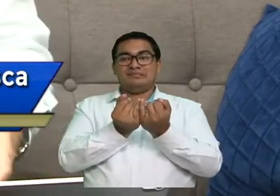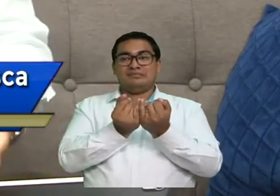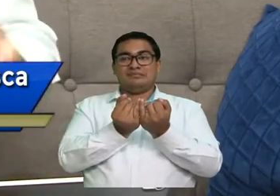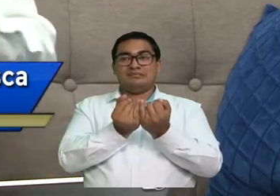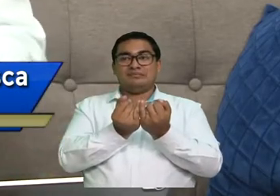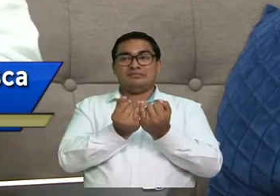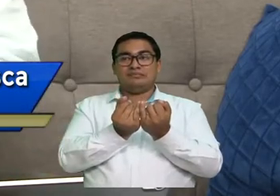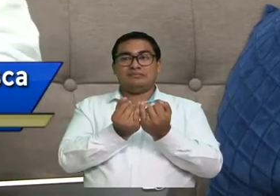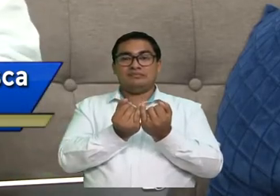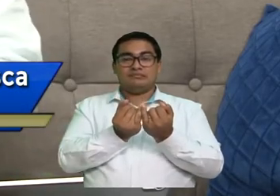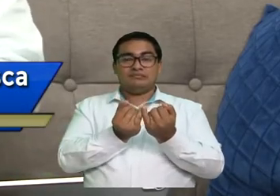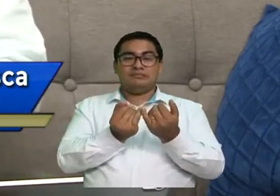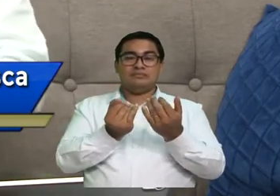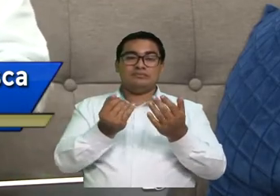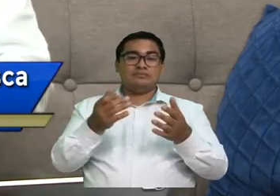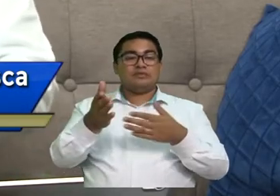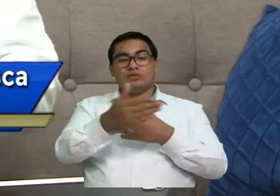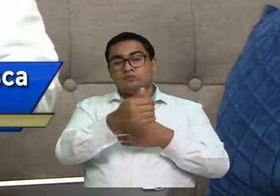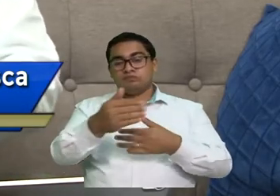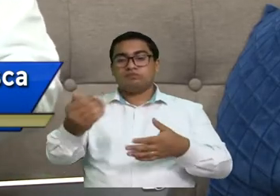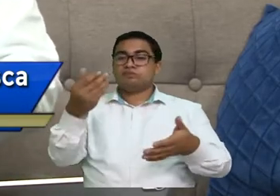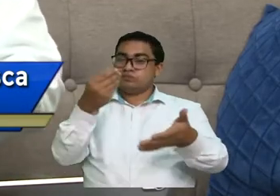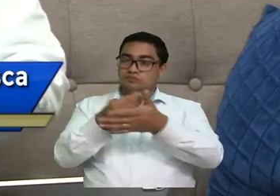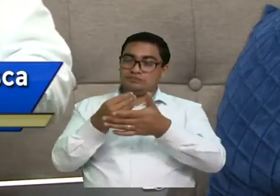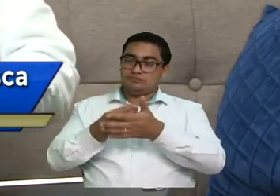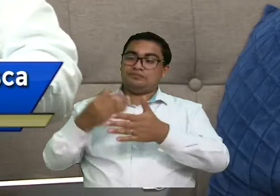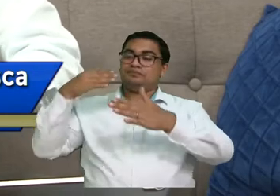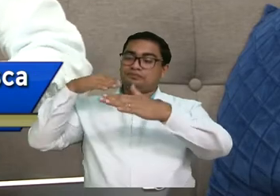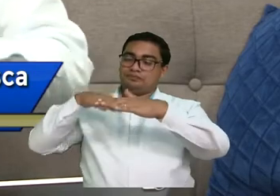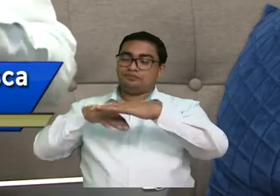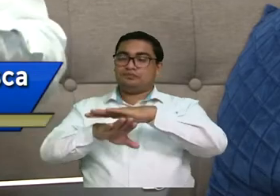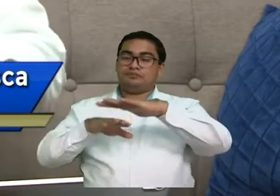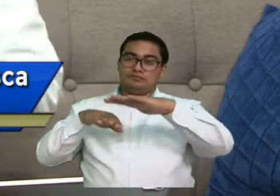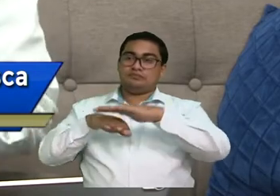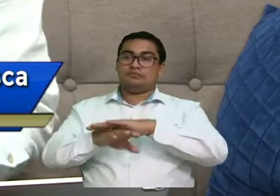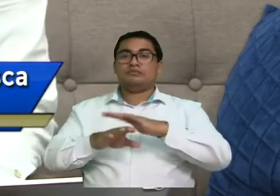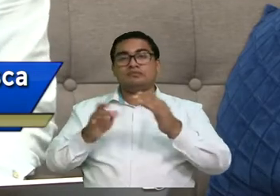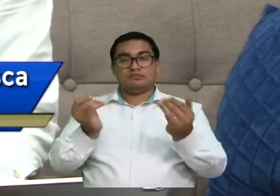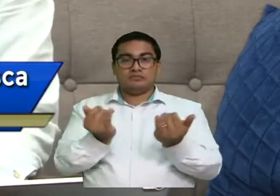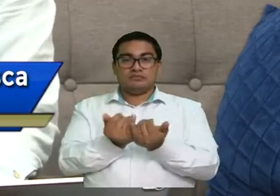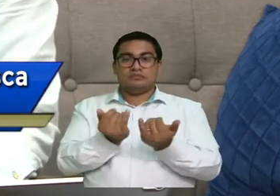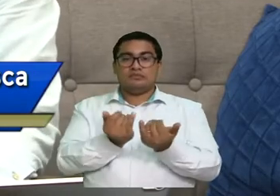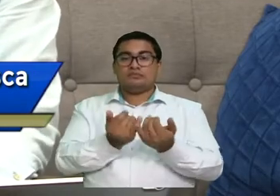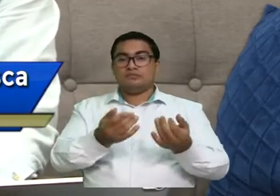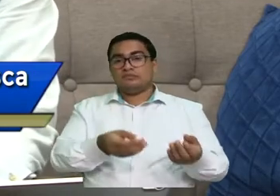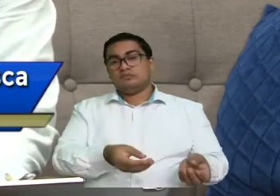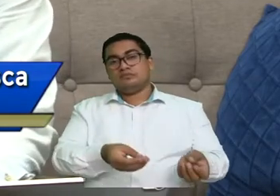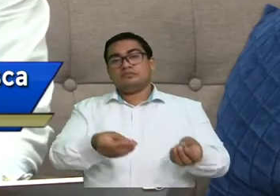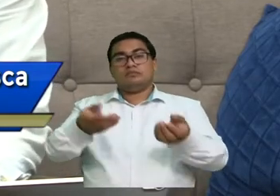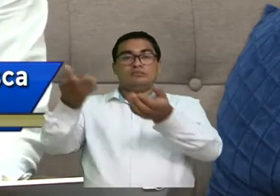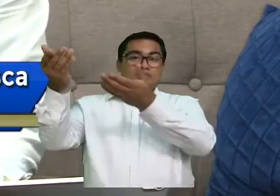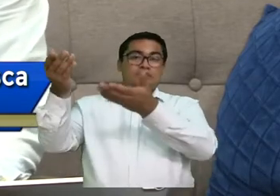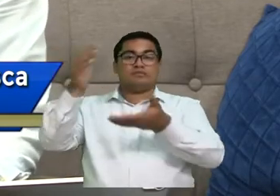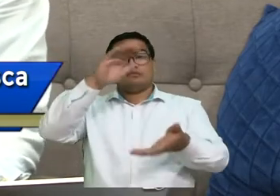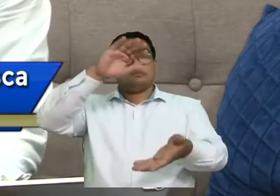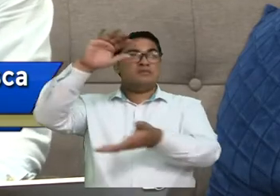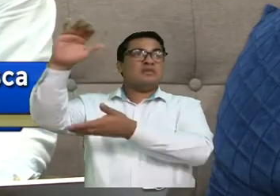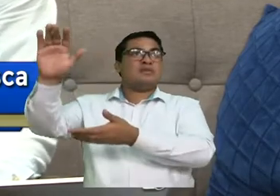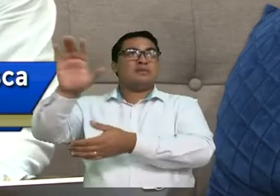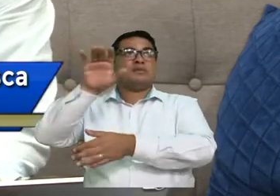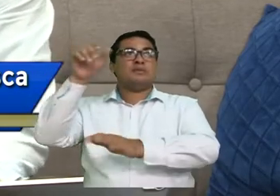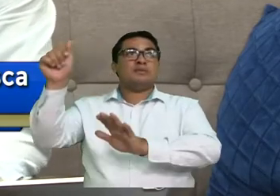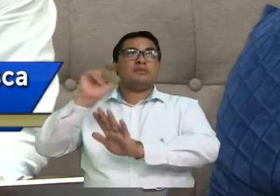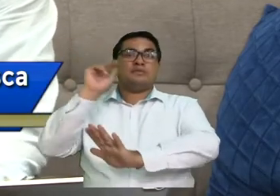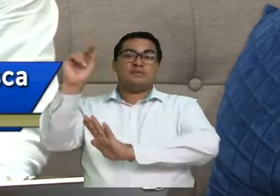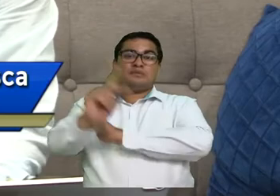han estado acopiando y han estado también exportando. ¿ya? Claro. con una